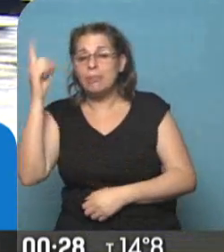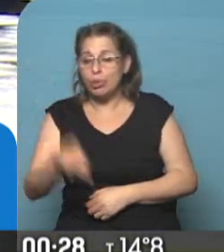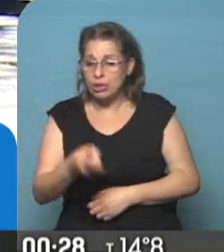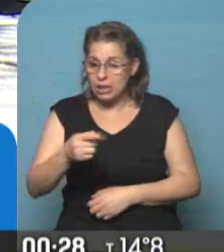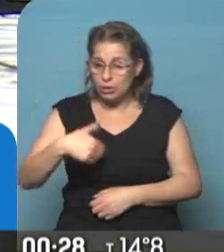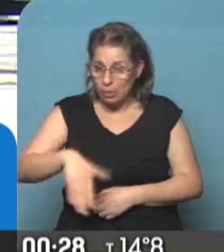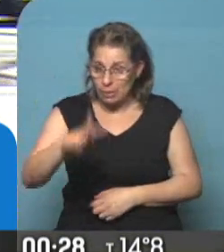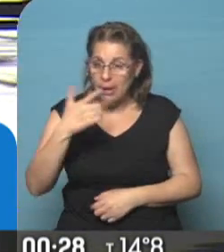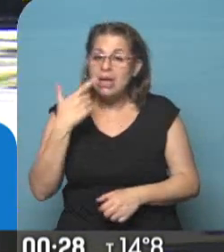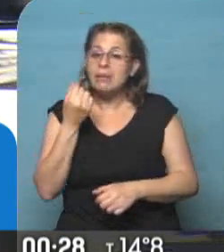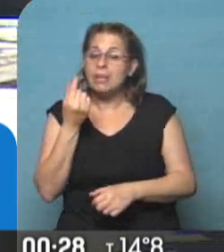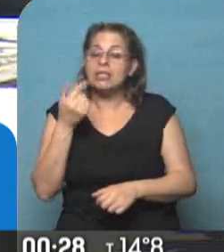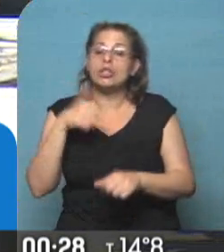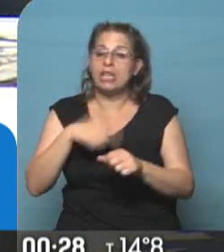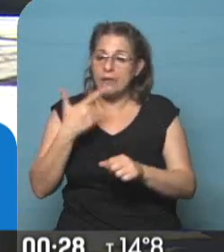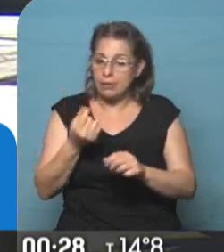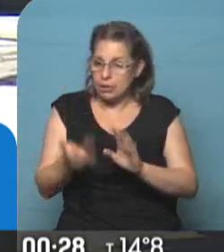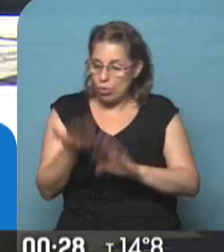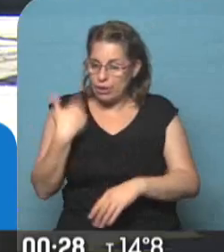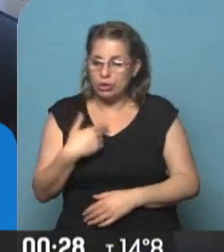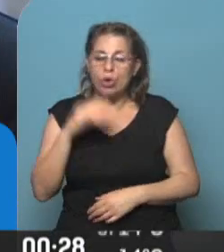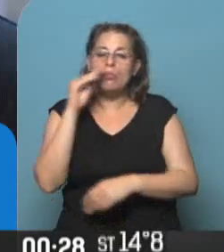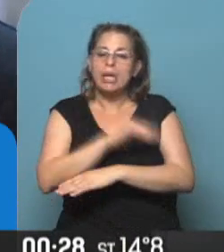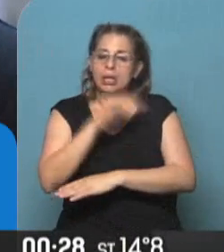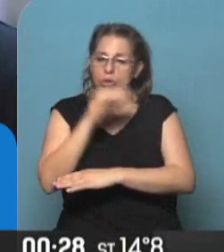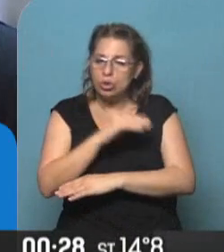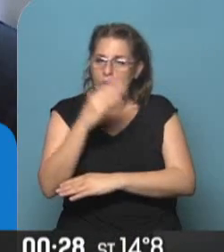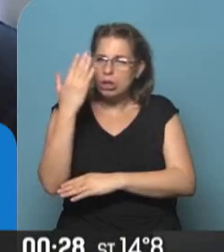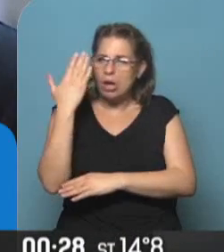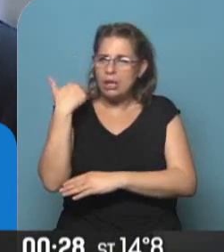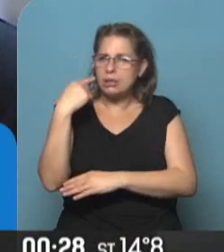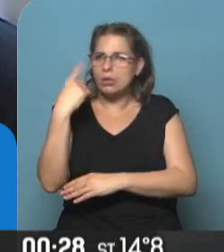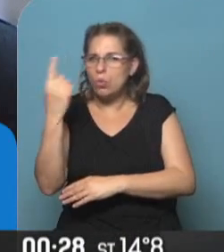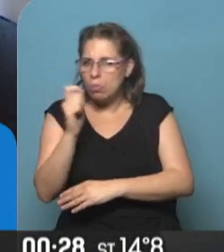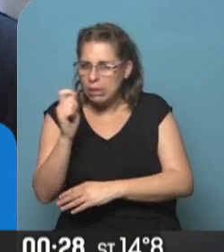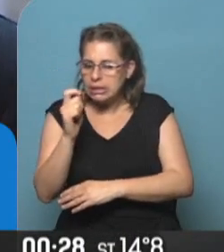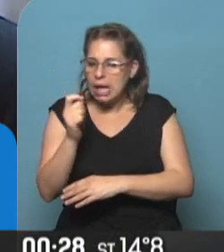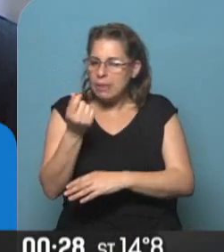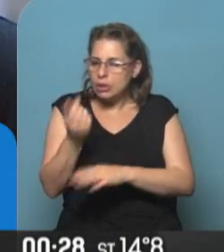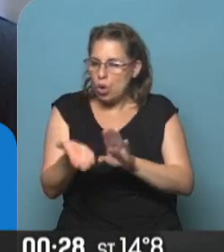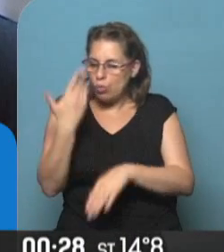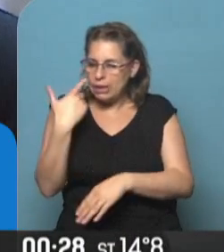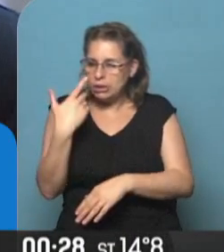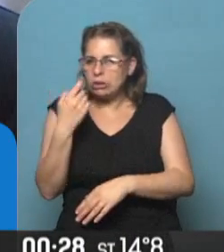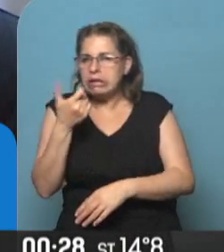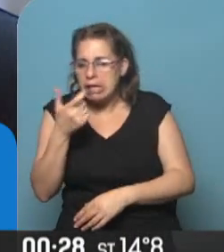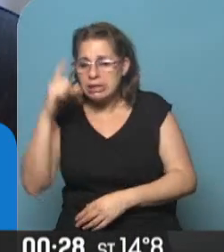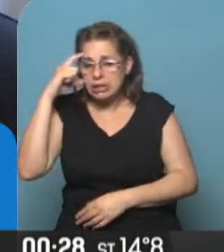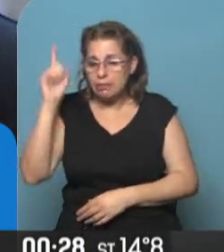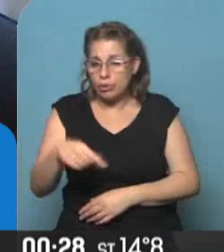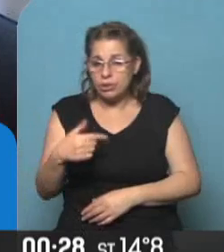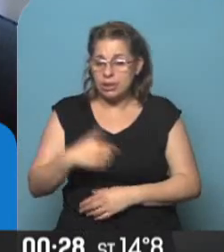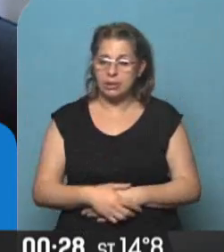próximos días. Ha habido un aumento del petróleo en el último mes y pico de casi 10%, pero bueno, nos